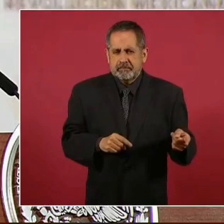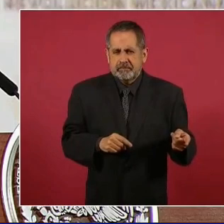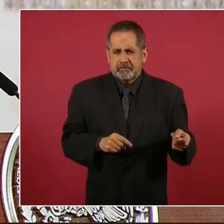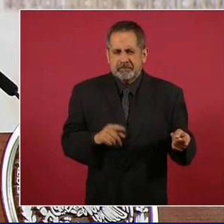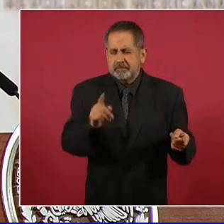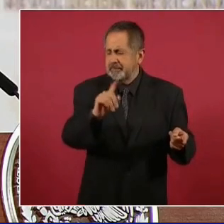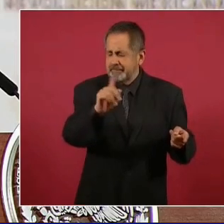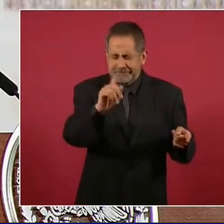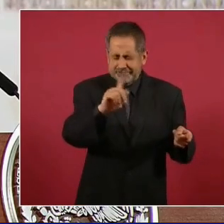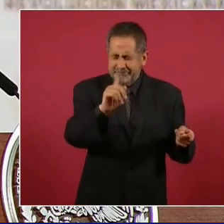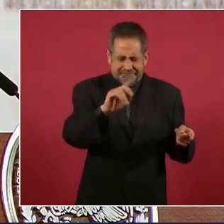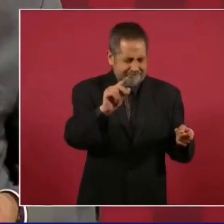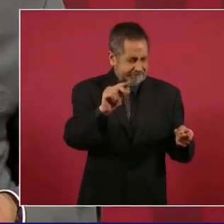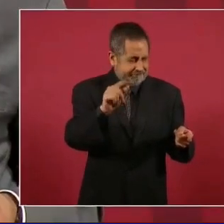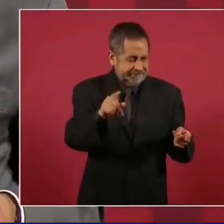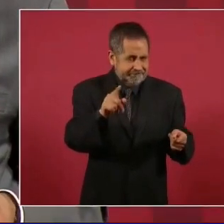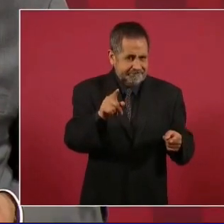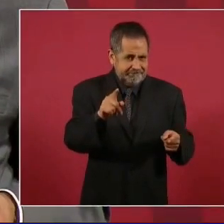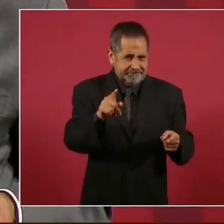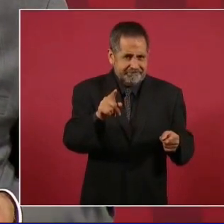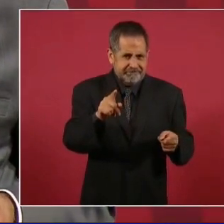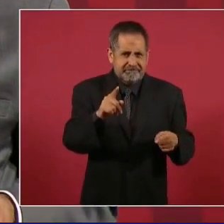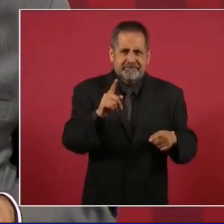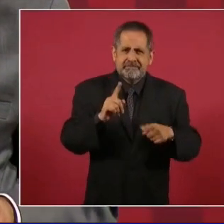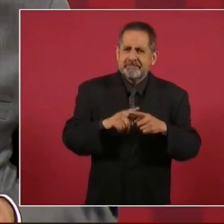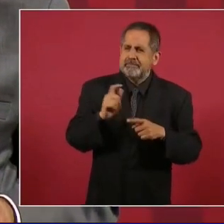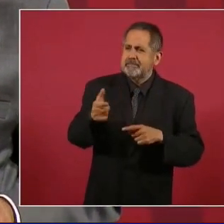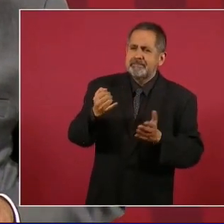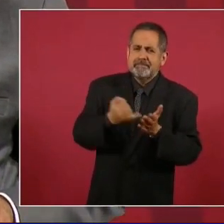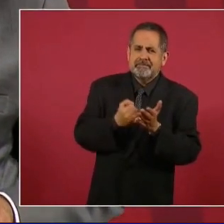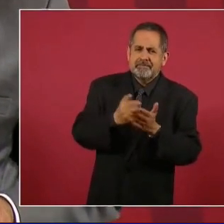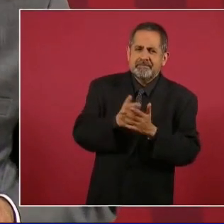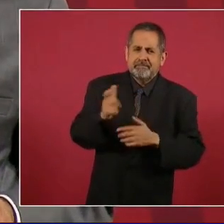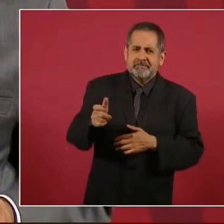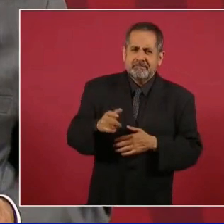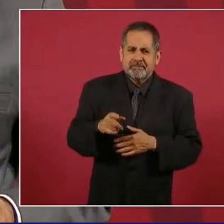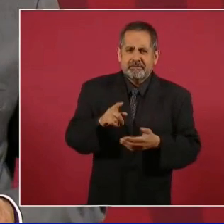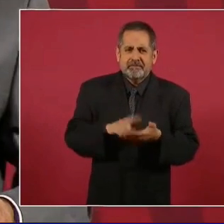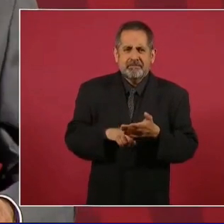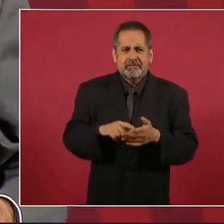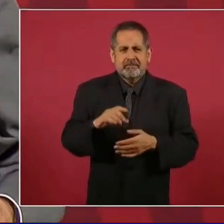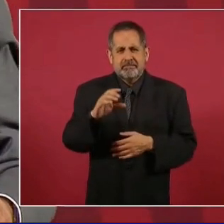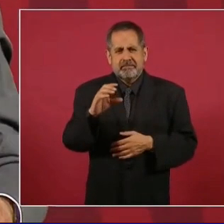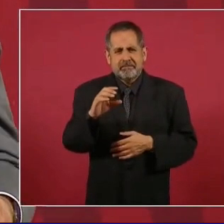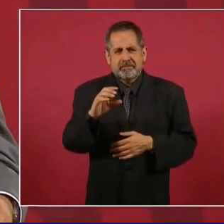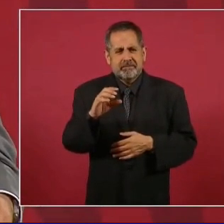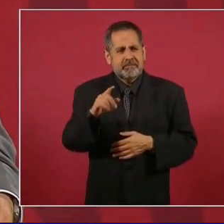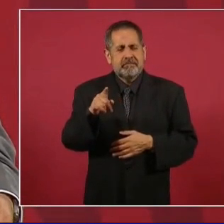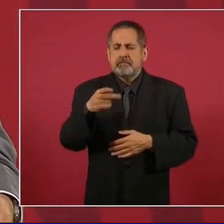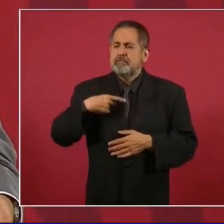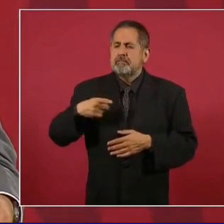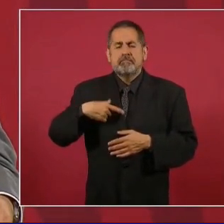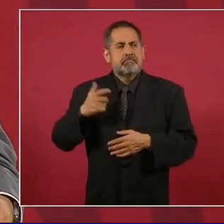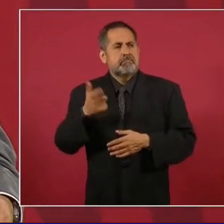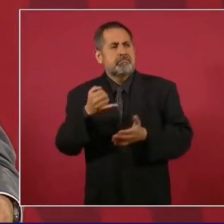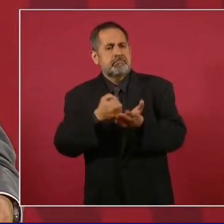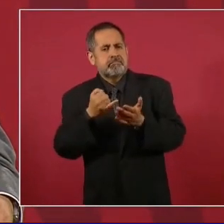sí, no, los que pagan los impuestos o de los contribuyentes.